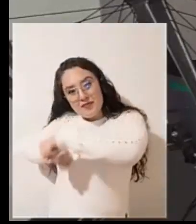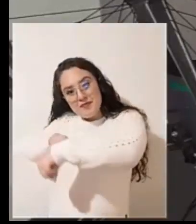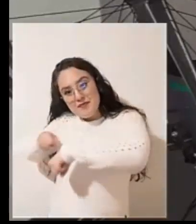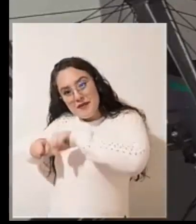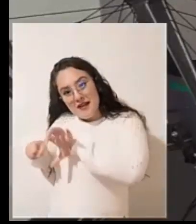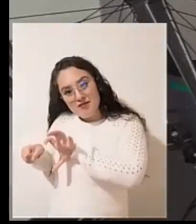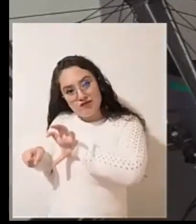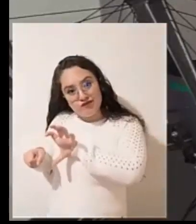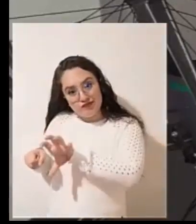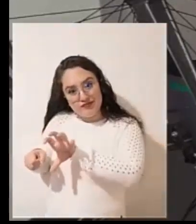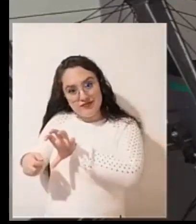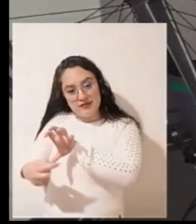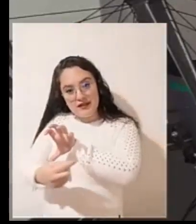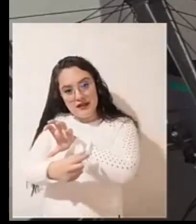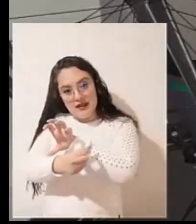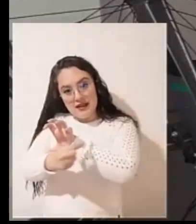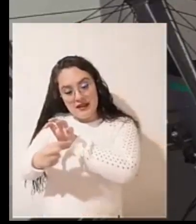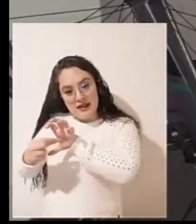delantero